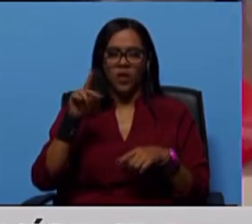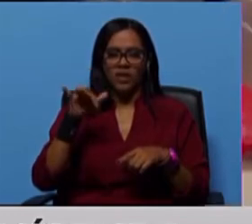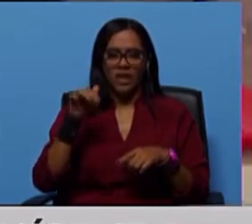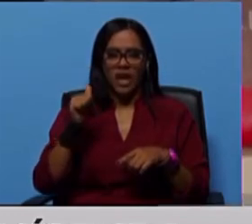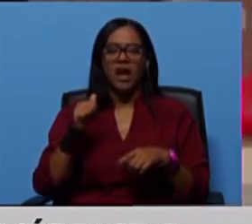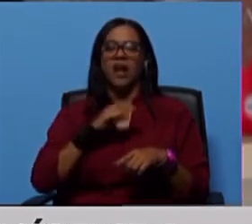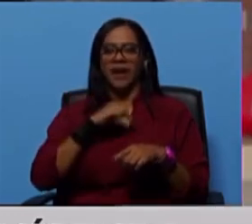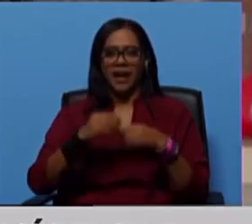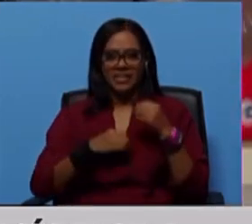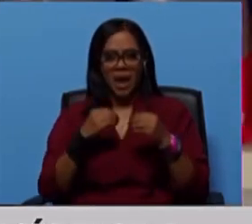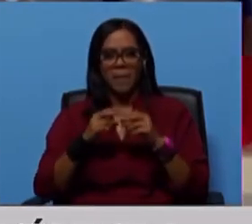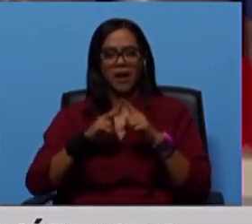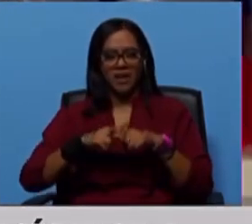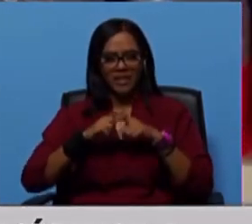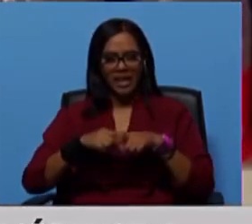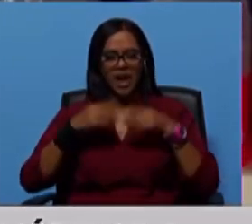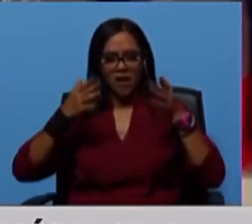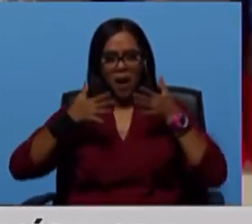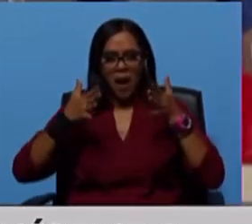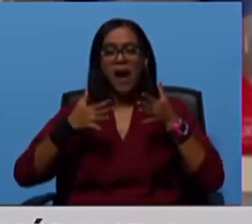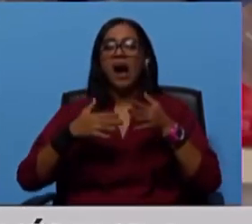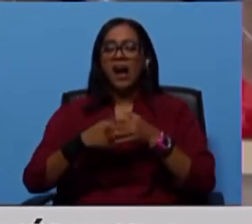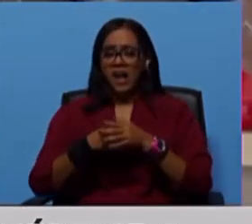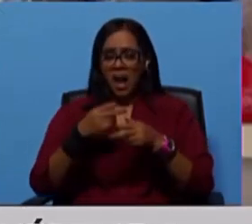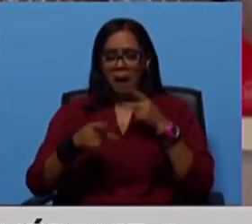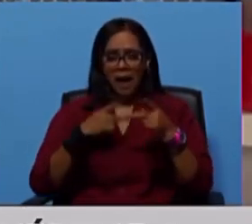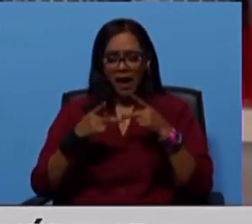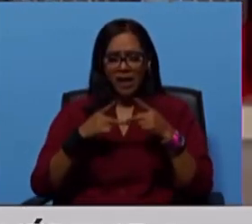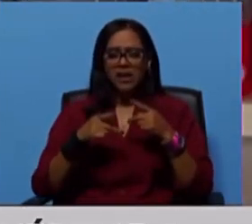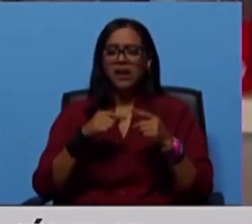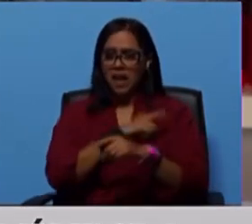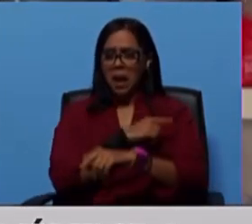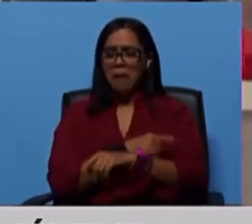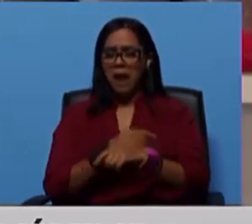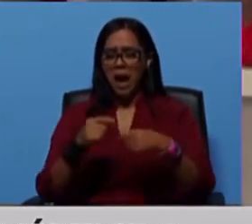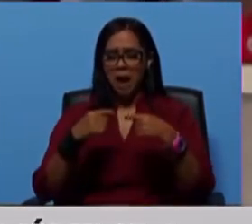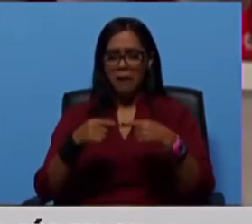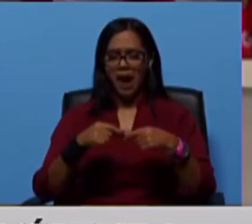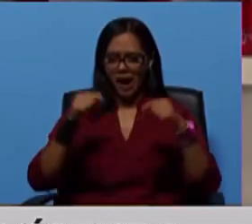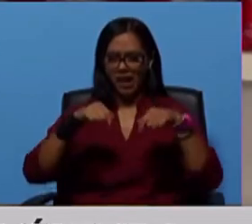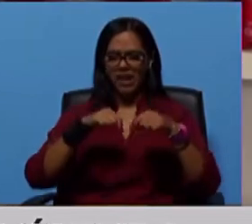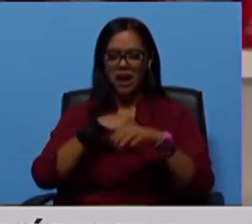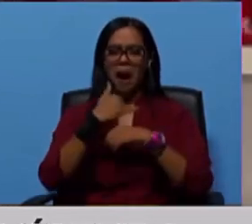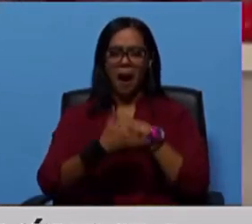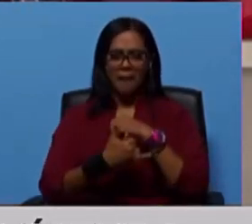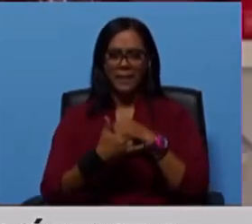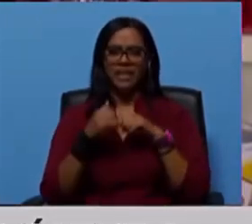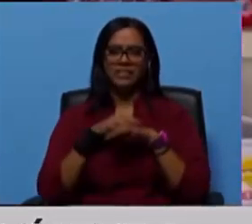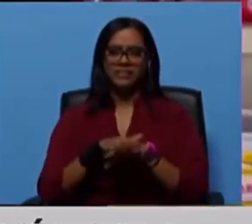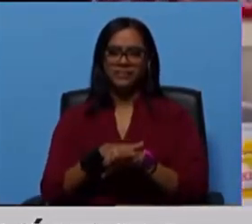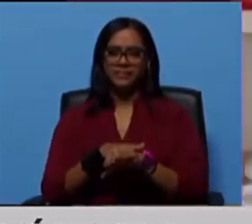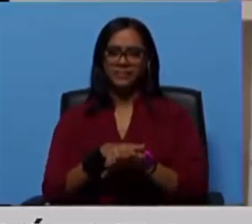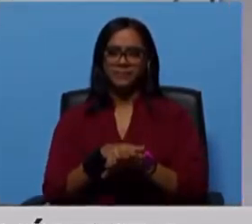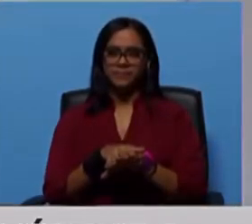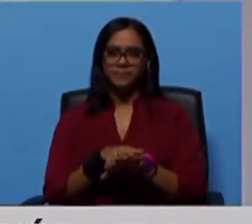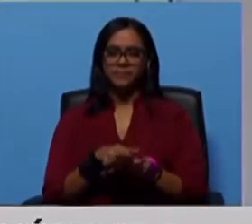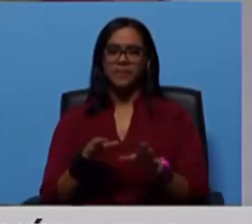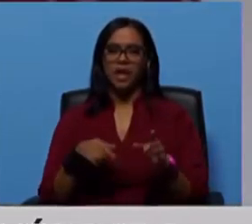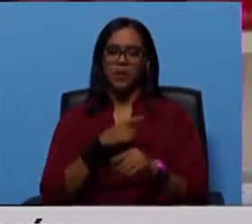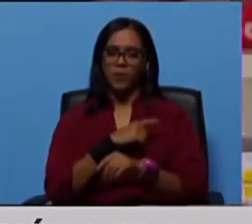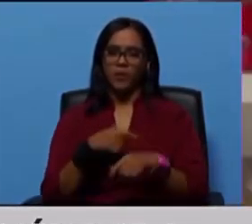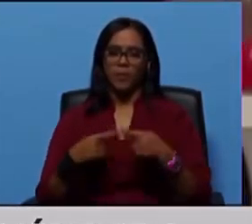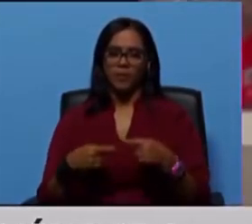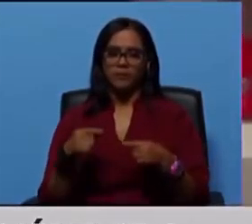talleres de formación con los productores, con los bodegueros, con el Poder Popular, porque aquí esto es un plan tan integral. El Poder Popular sirve como